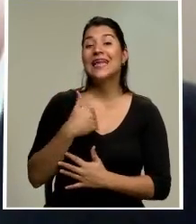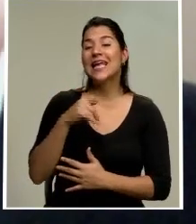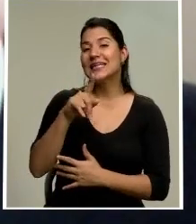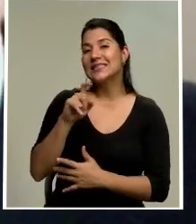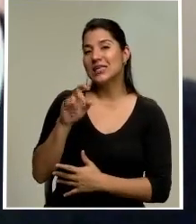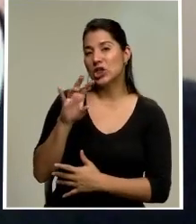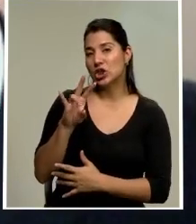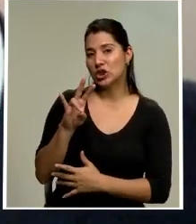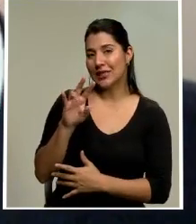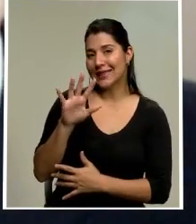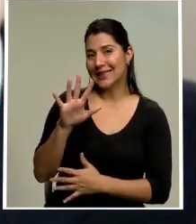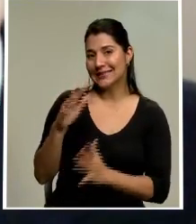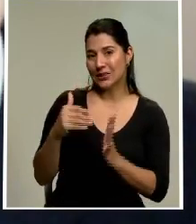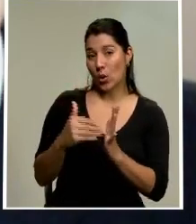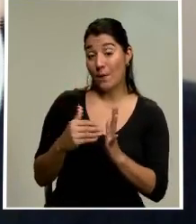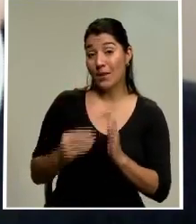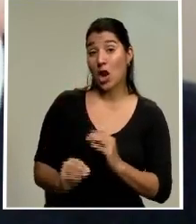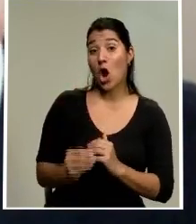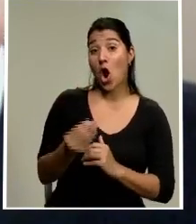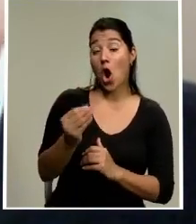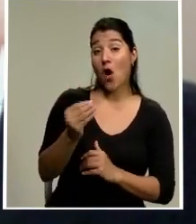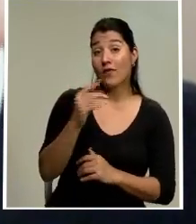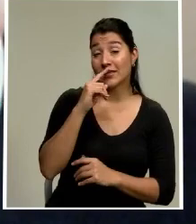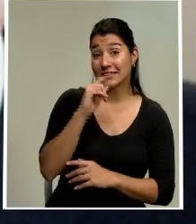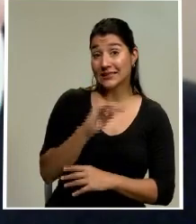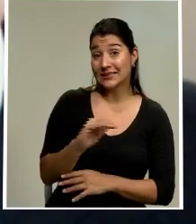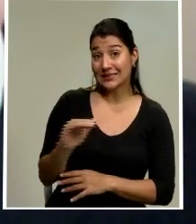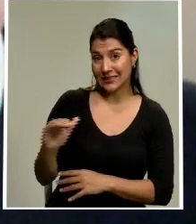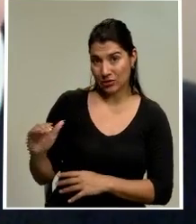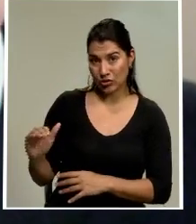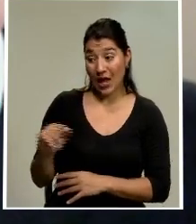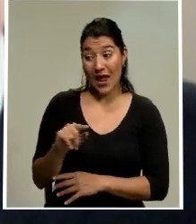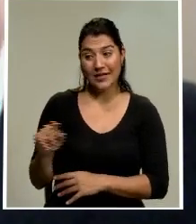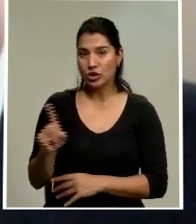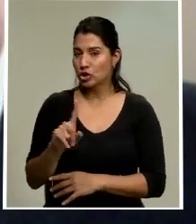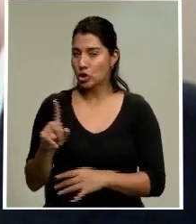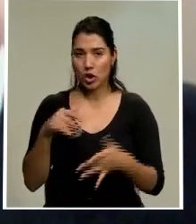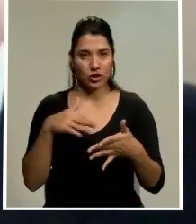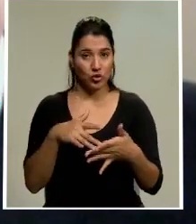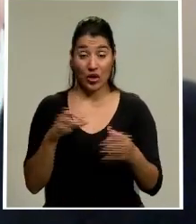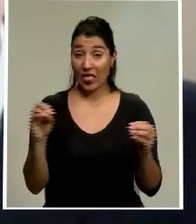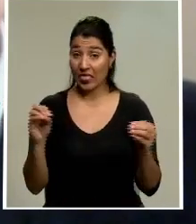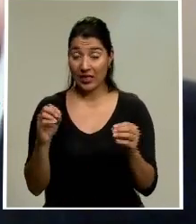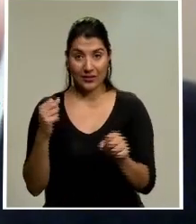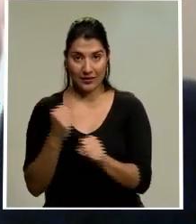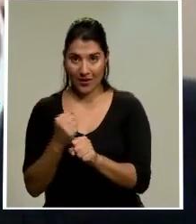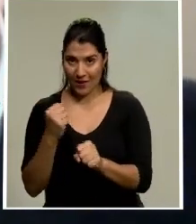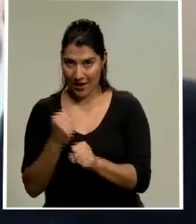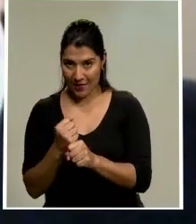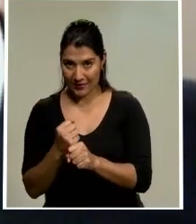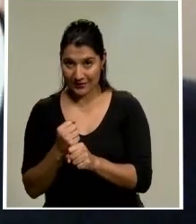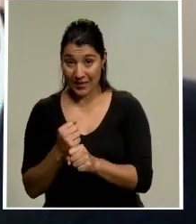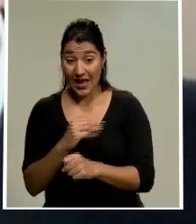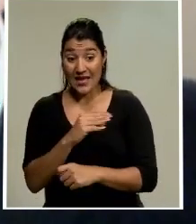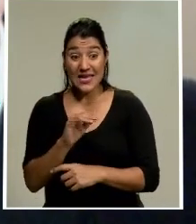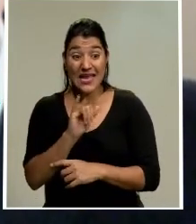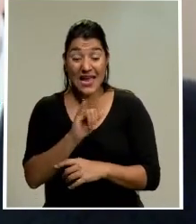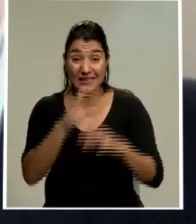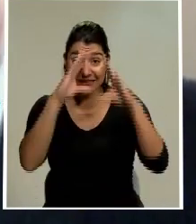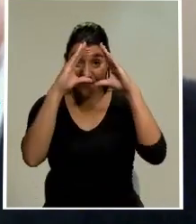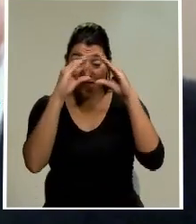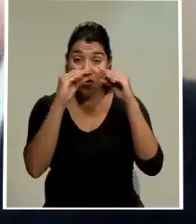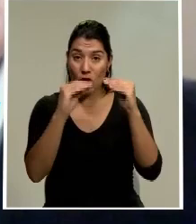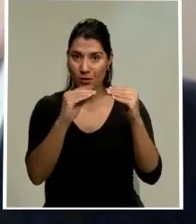175.000 jóvenes y adolescentes que no estudiaban ni trabajaban. Y además, esos datos de pobreza,